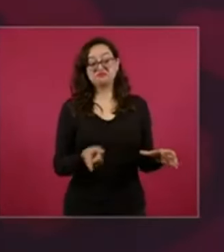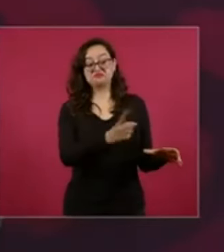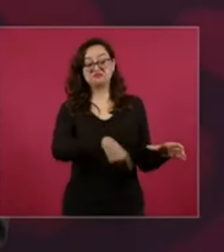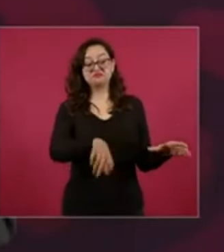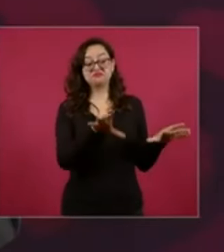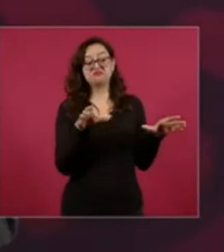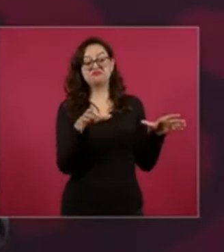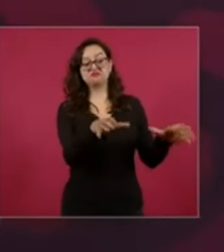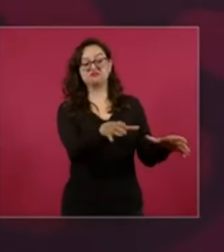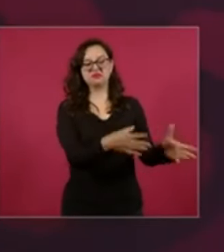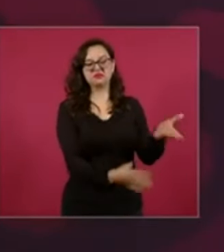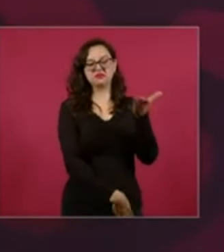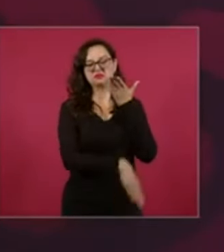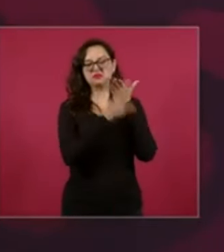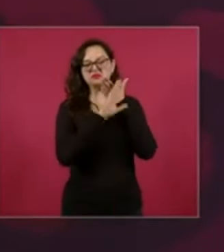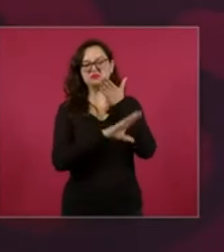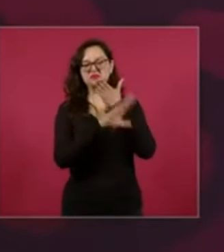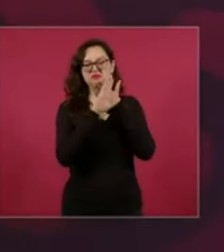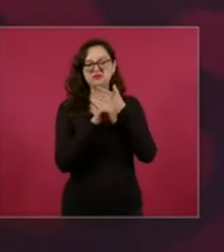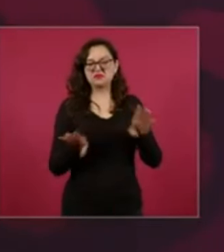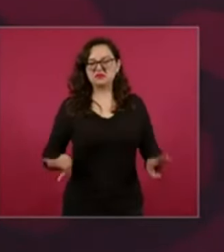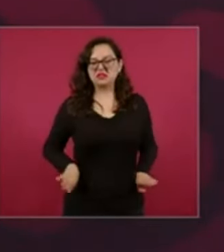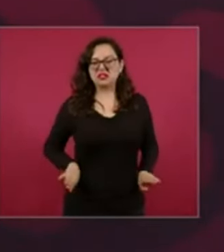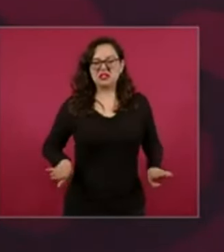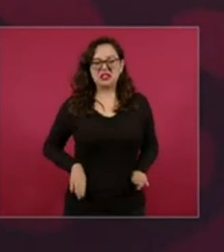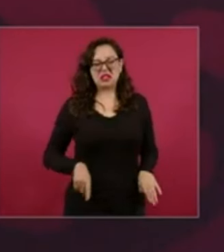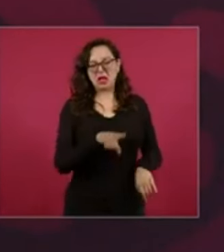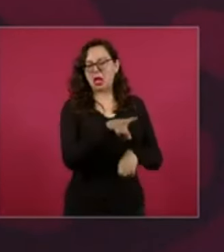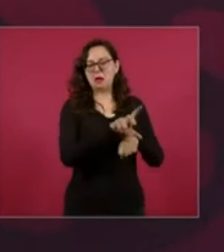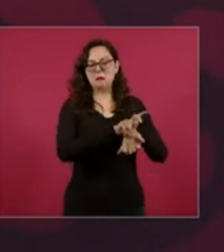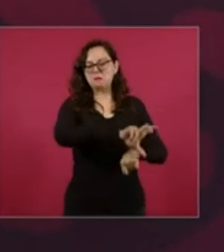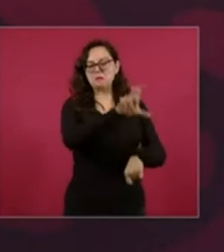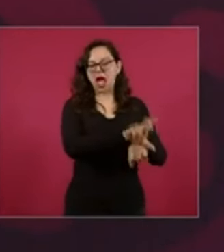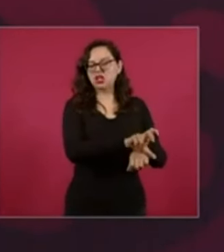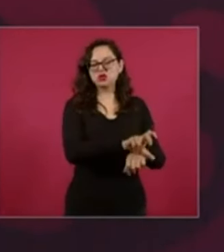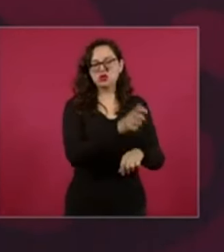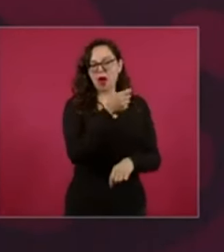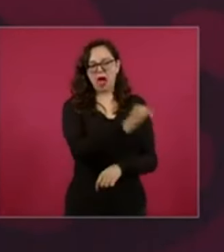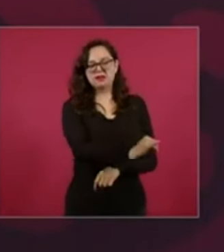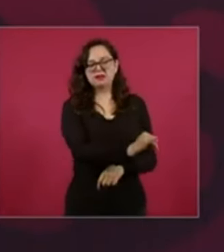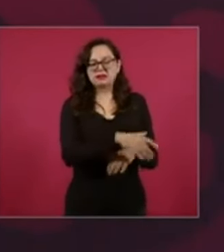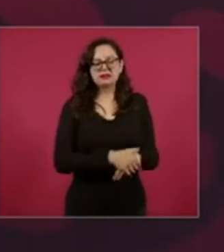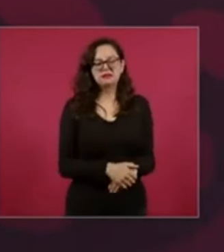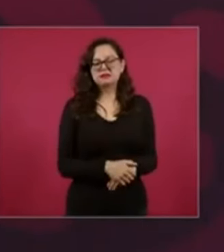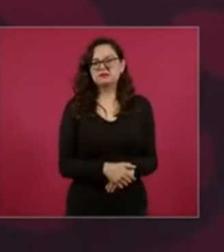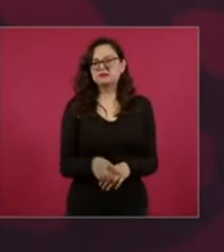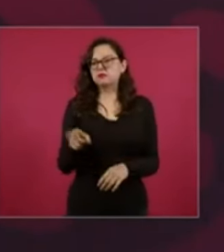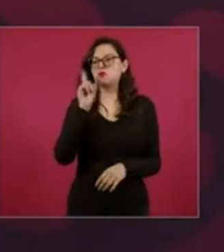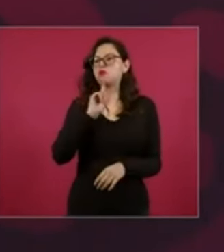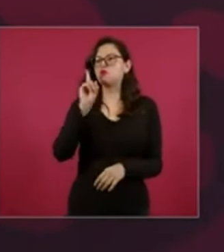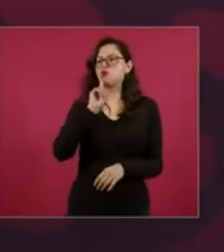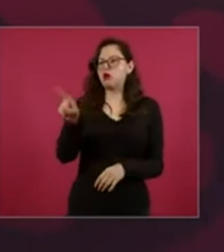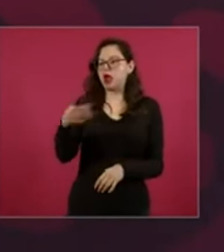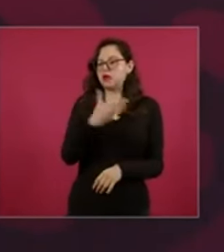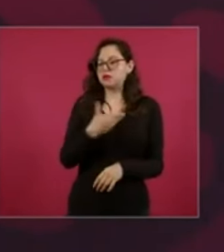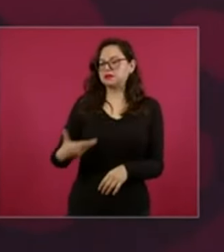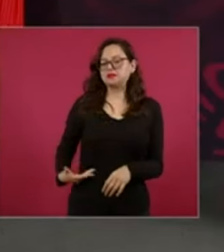machismo este porque no conocen a la presidenta